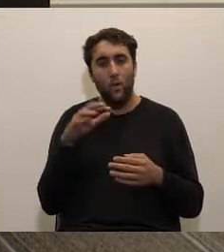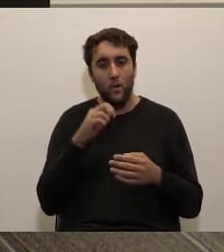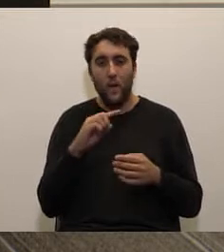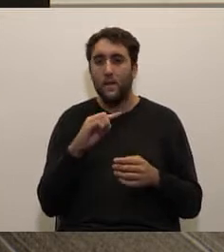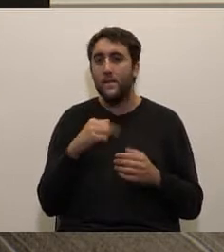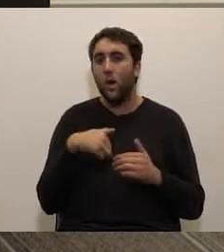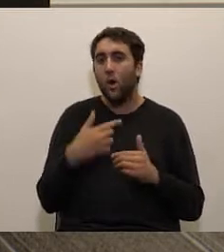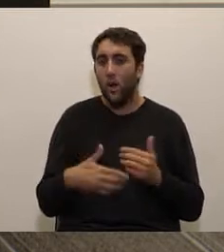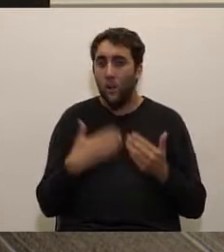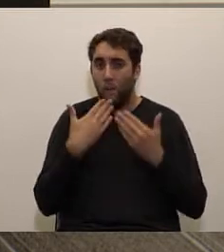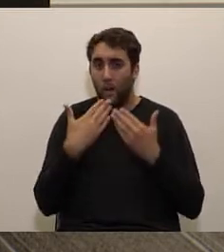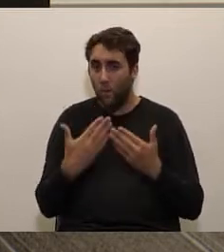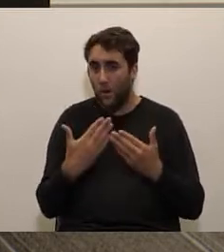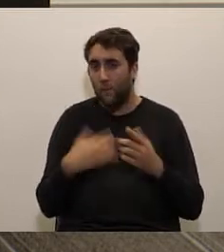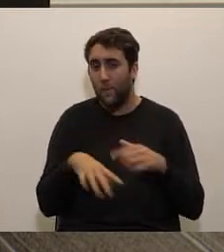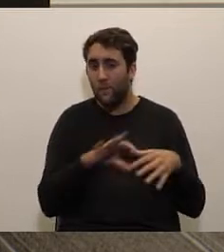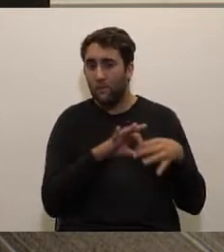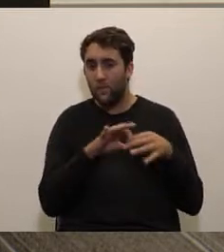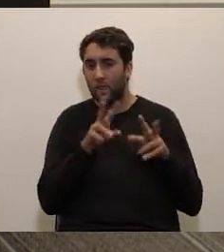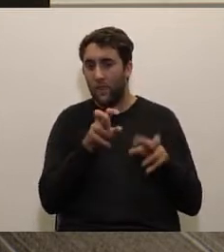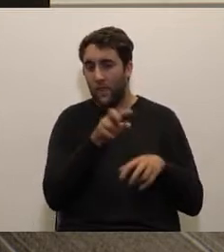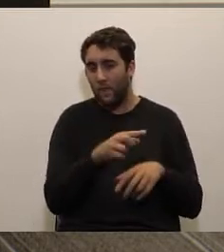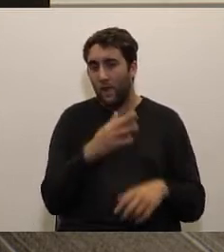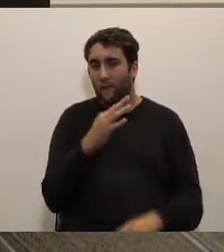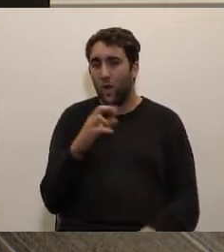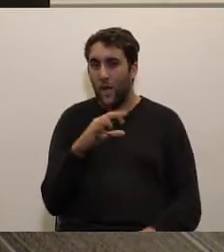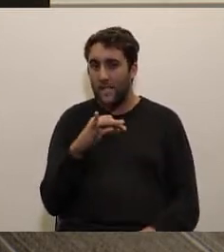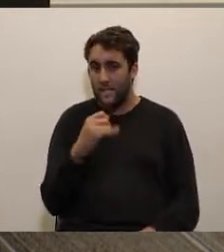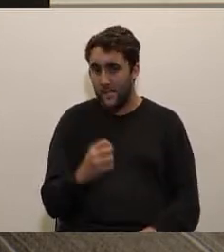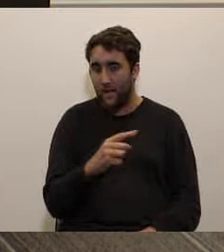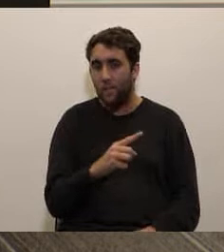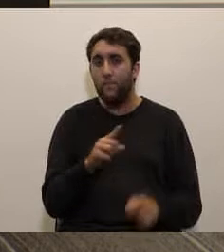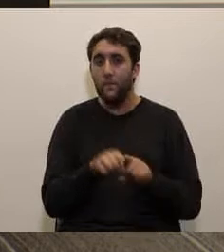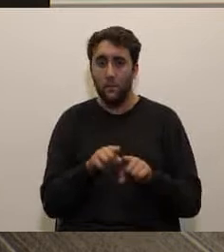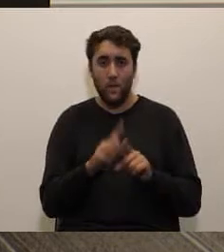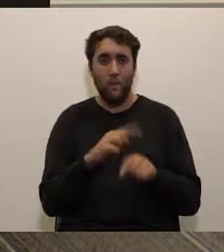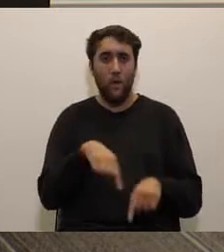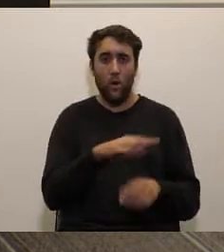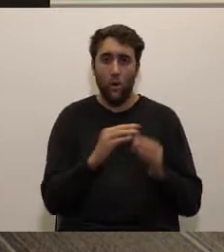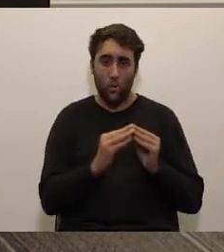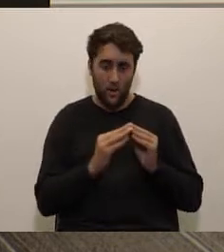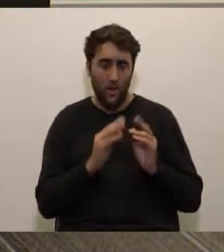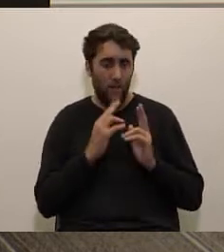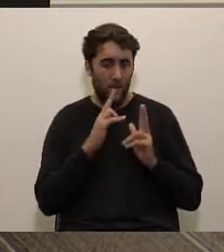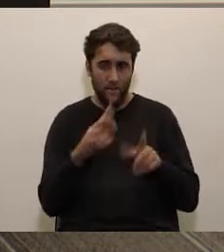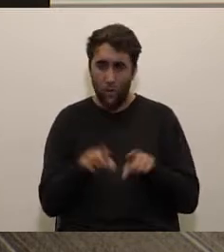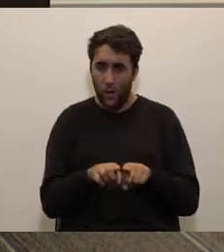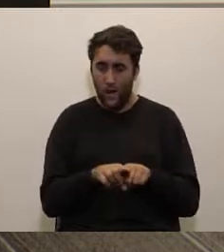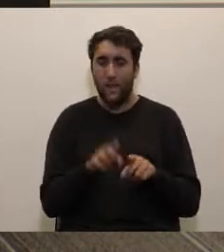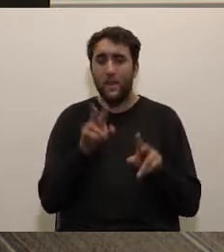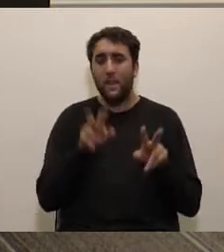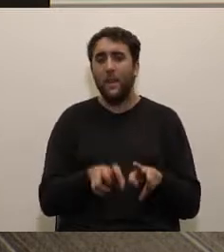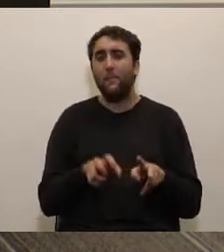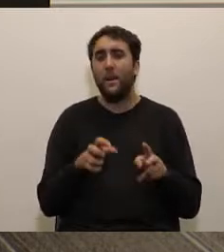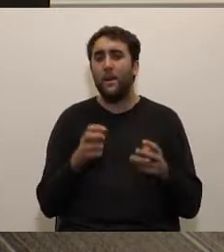La siguiente pregunta, y capaz que como para enganchar con esto último que hablaba Florencia, que también hablaban los demás expositores,